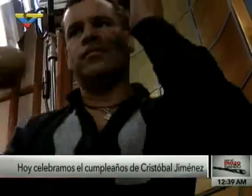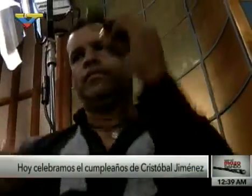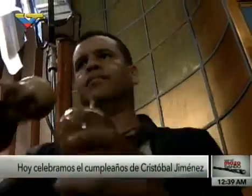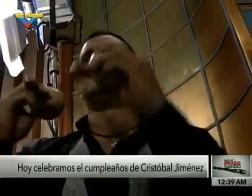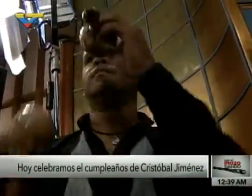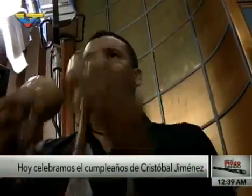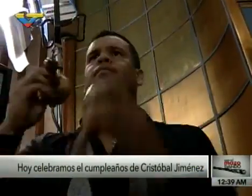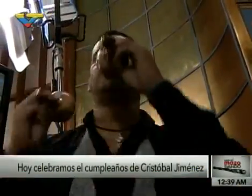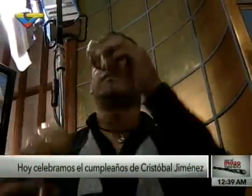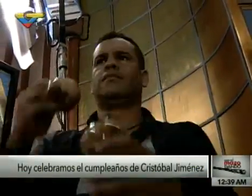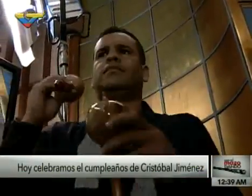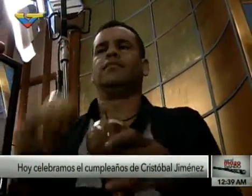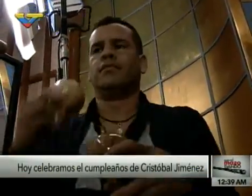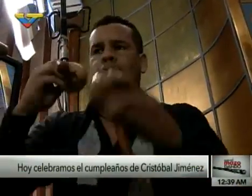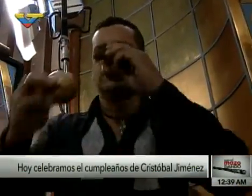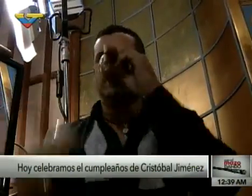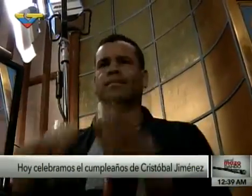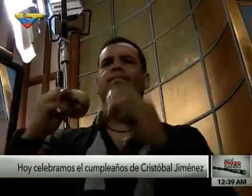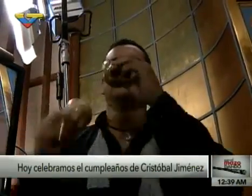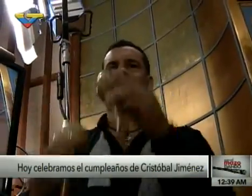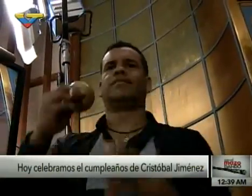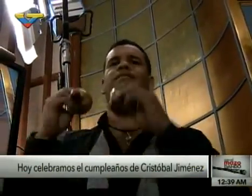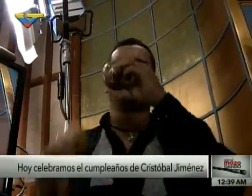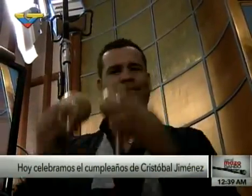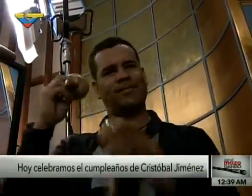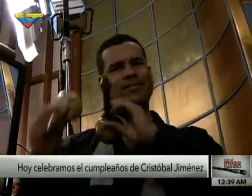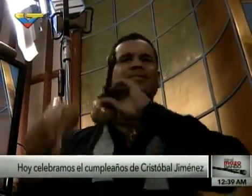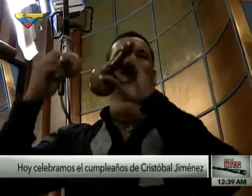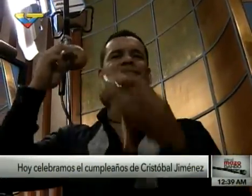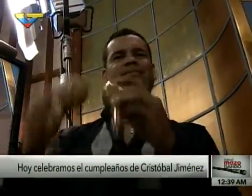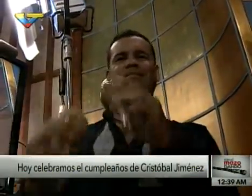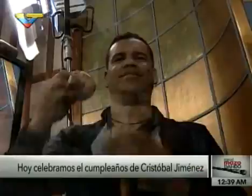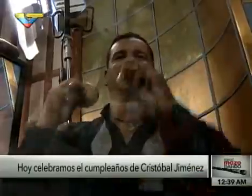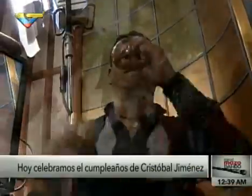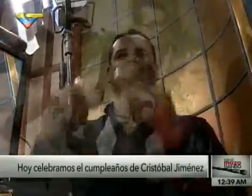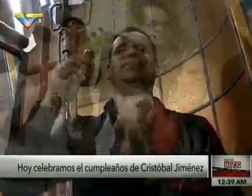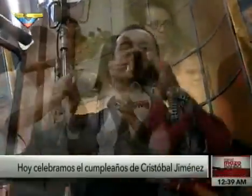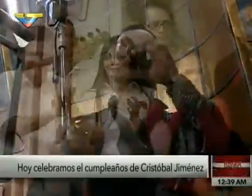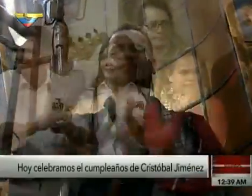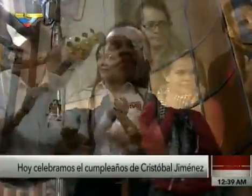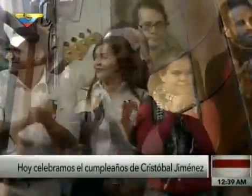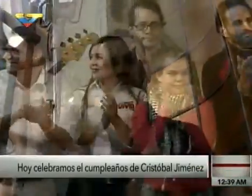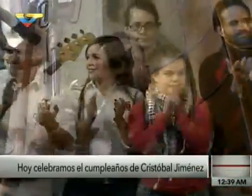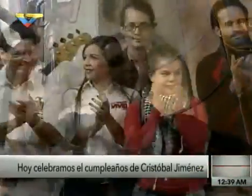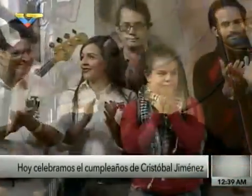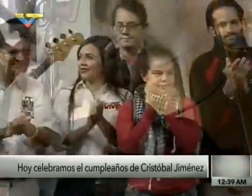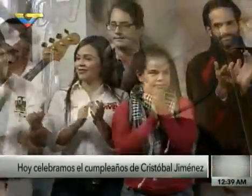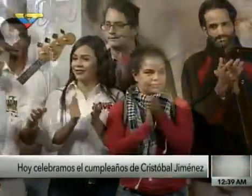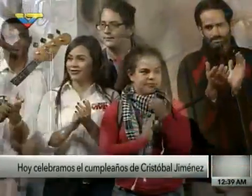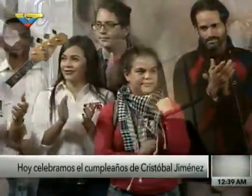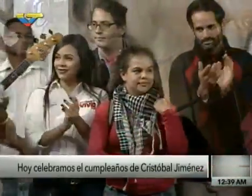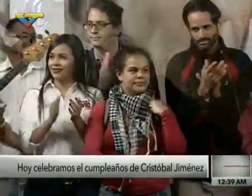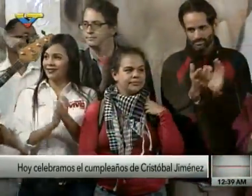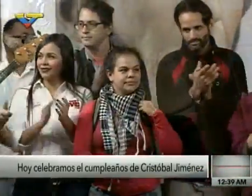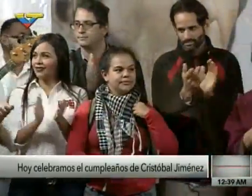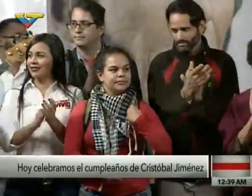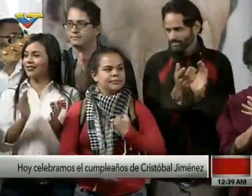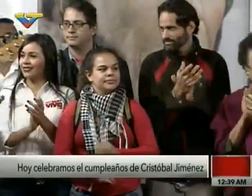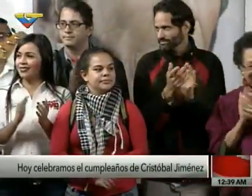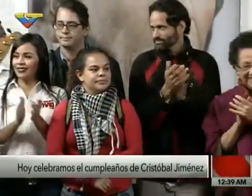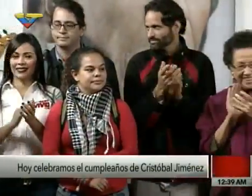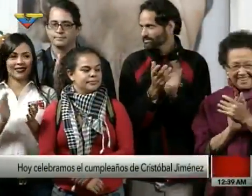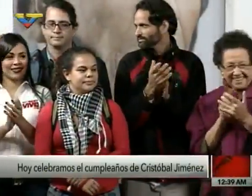aguaceros Gracias Felicidades Cristóbal con mucho